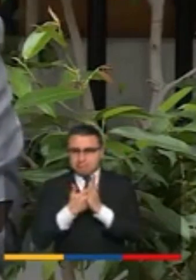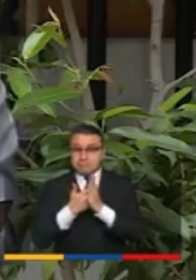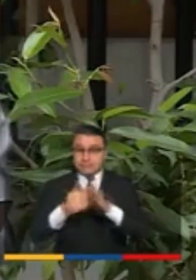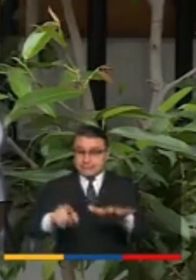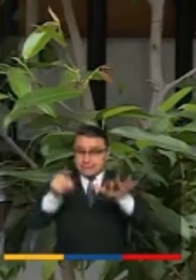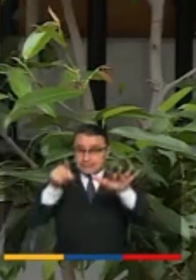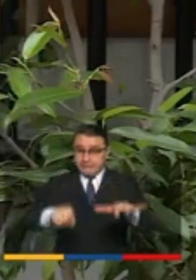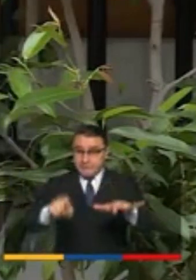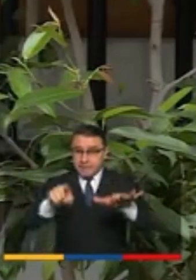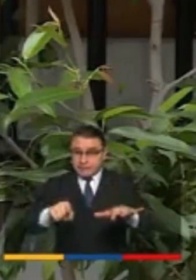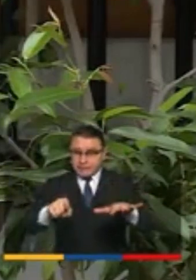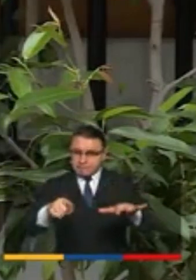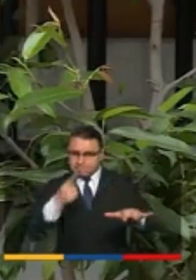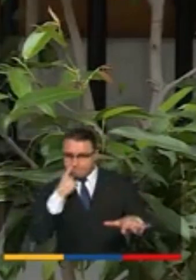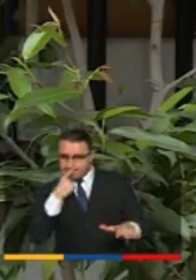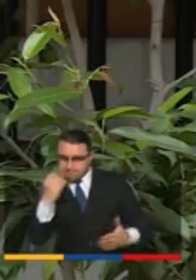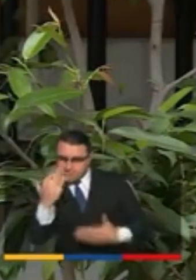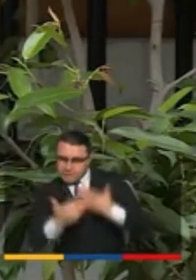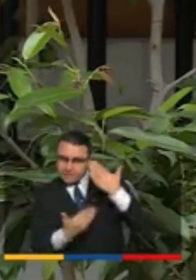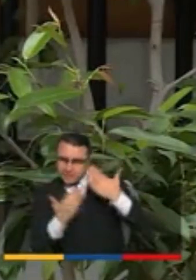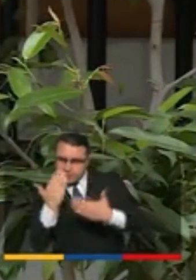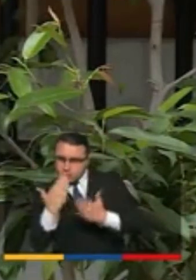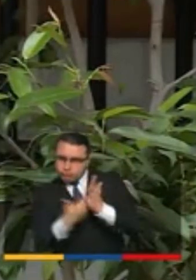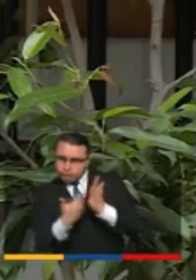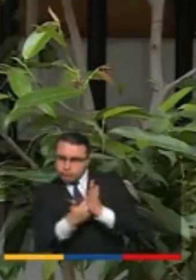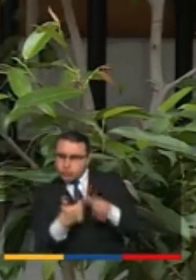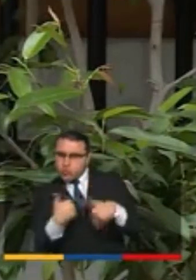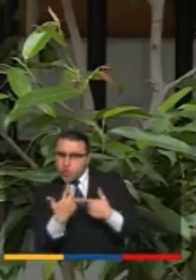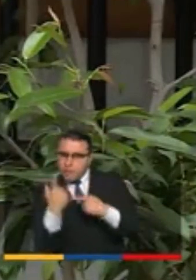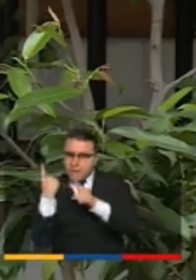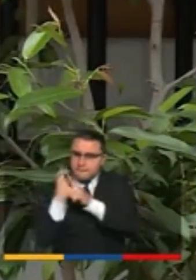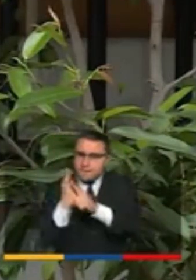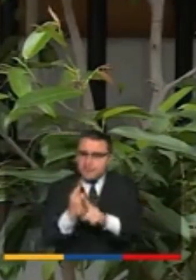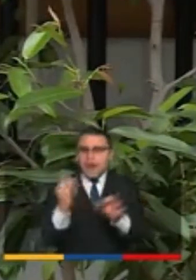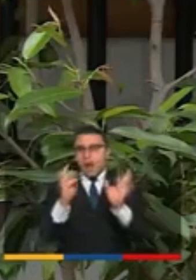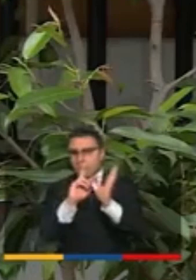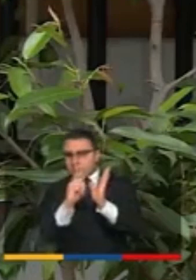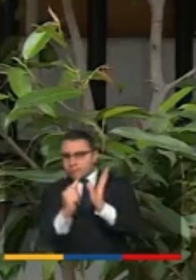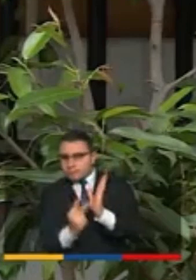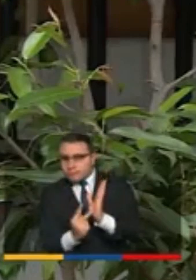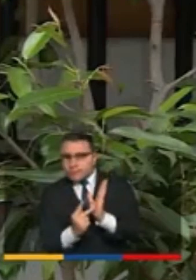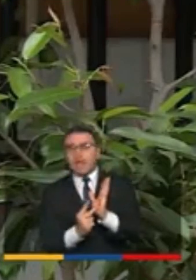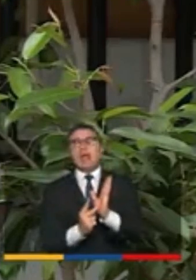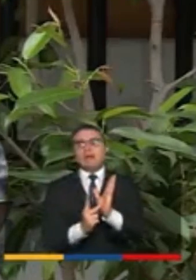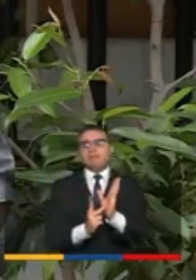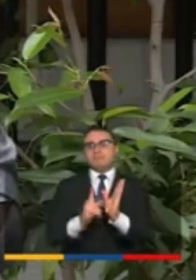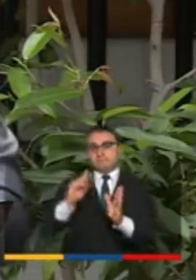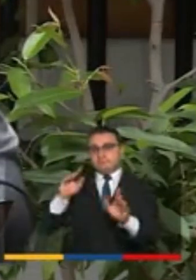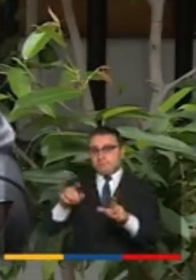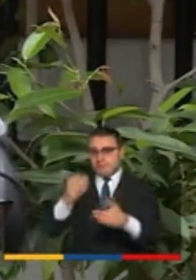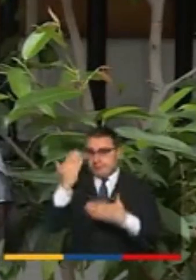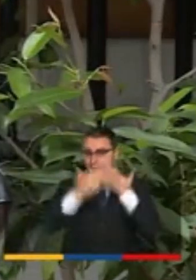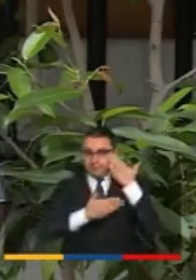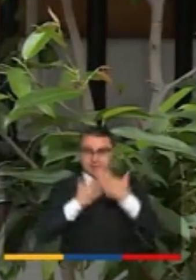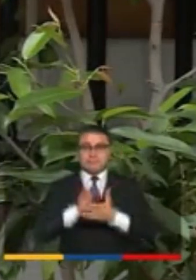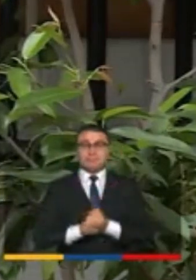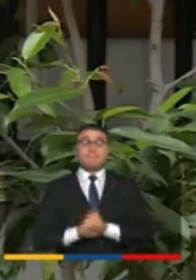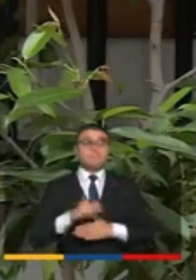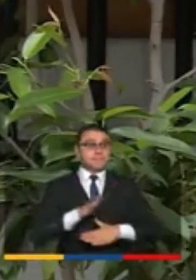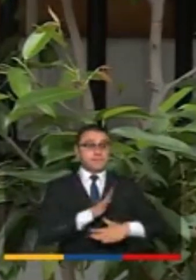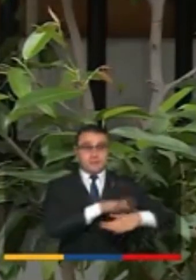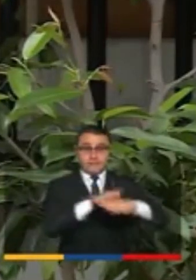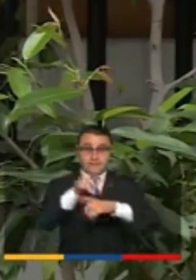6 meses para ver el estado de avance y vigilar su cumplimiento o modificación. Sepan, ciudadanos de nuestra